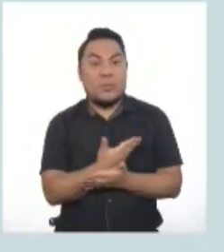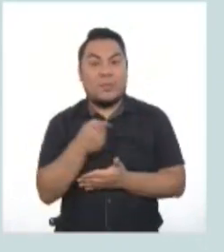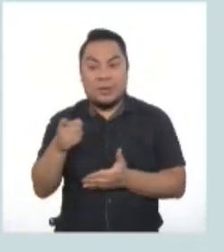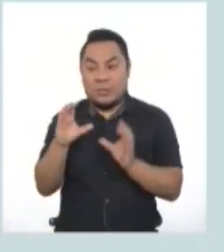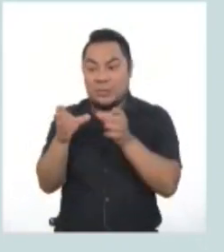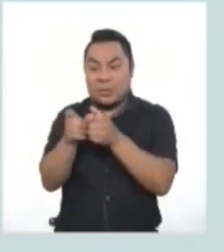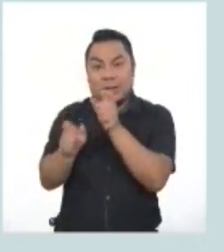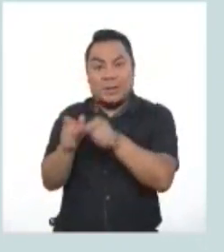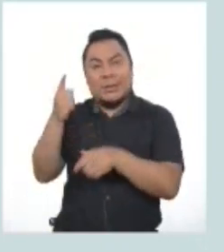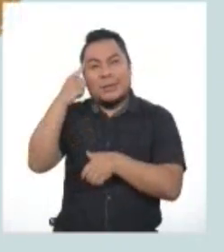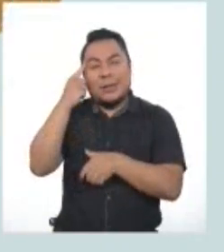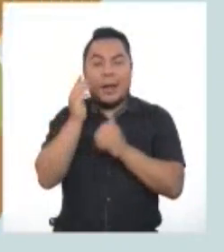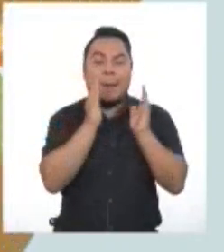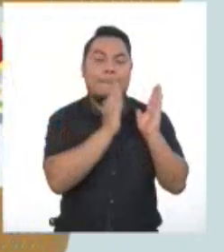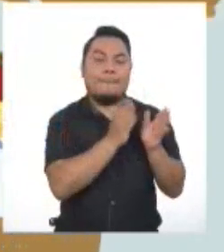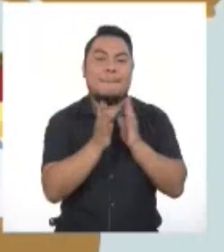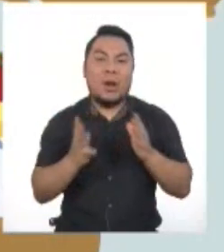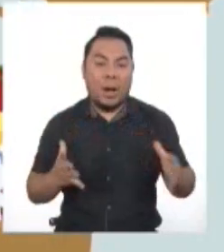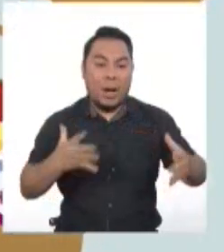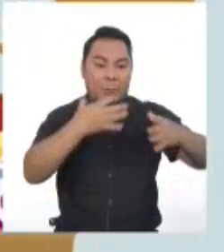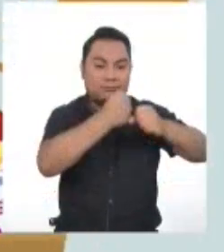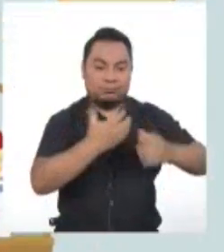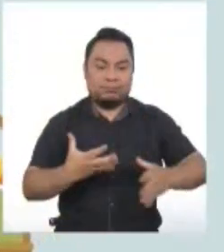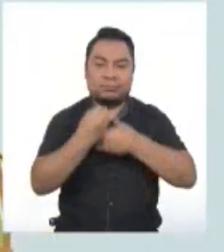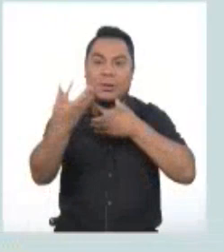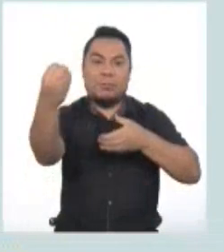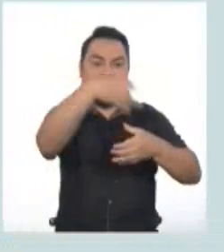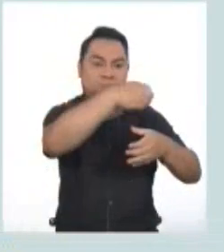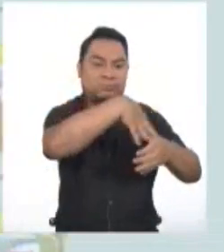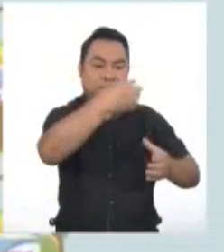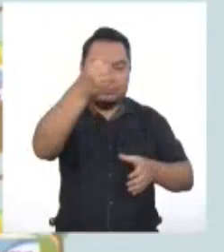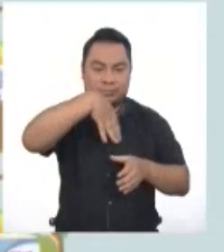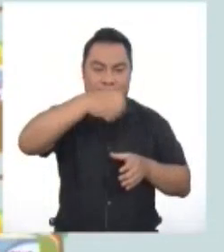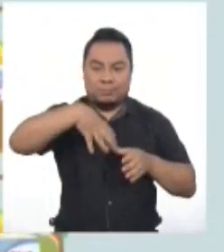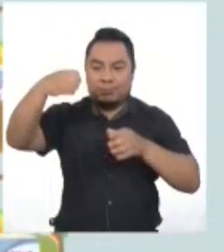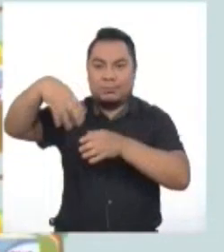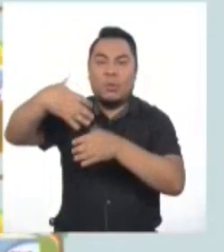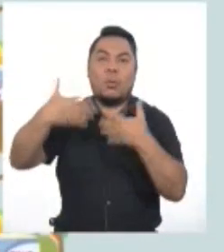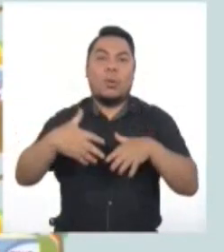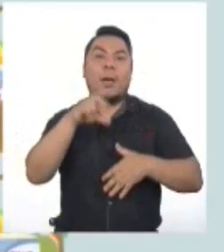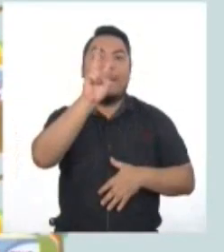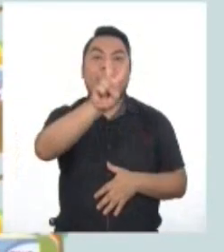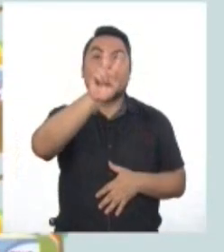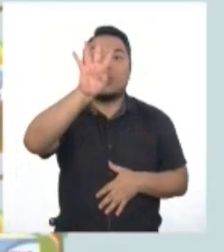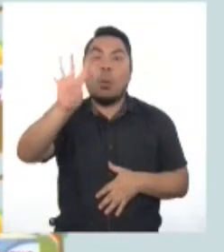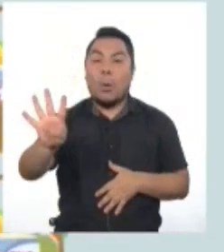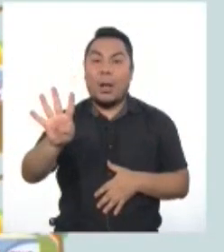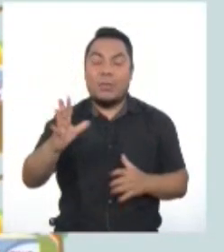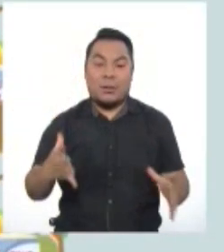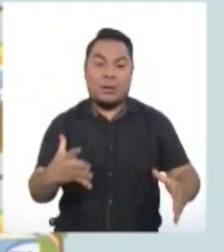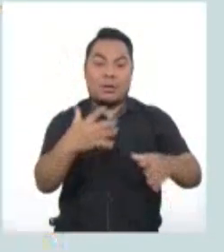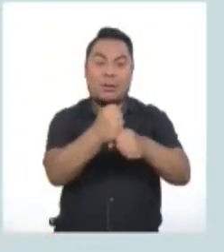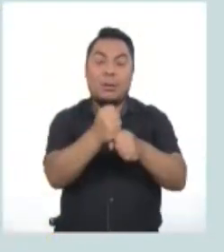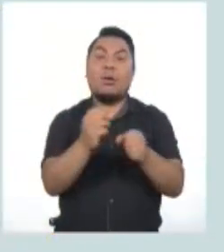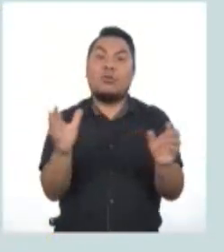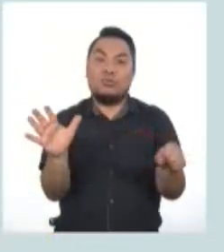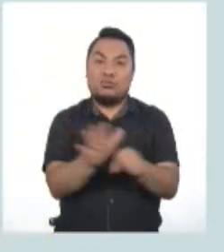comité logró preparar muchas canastas más, logrando así 24 canastas saludables en